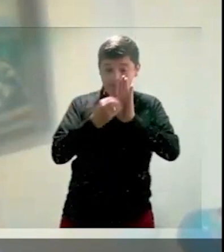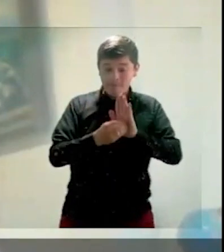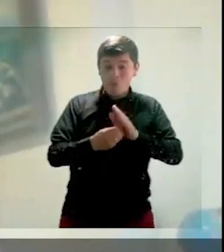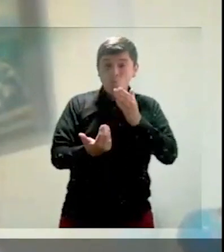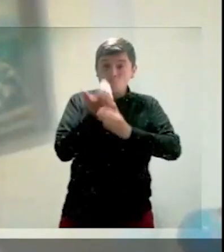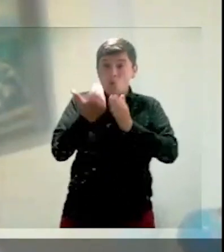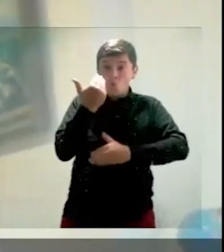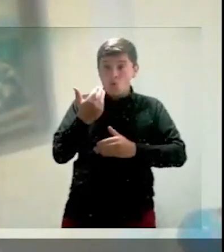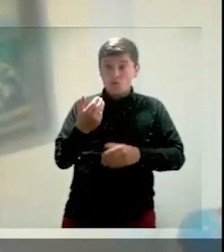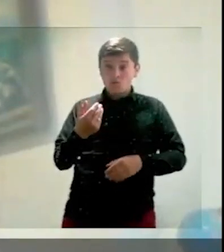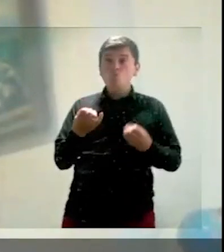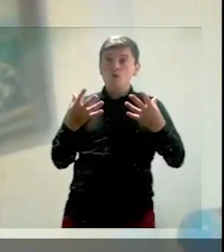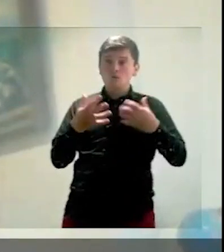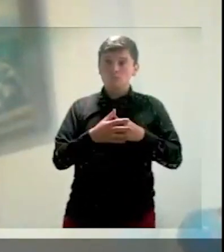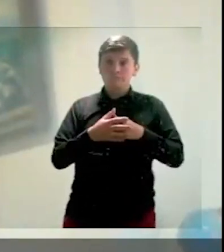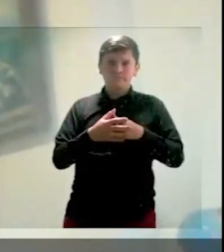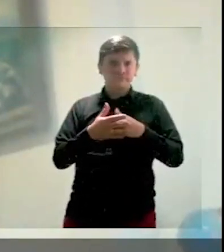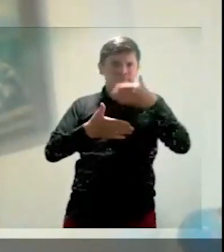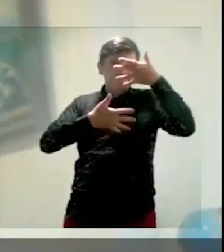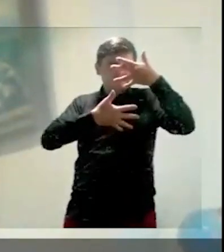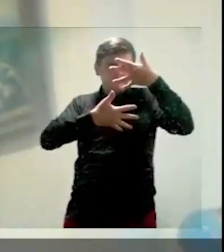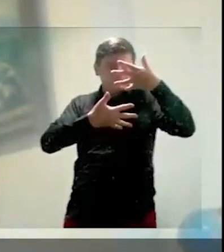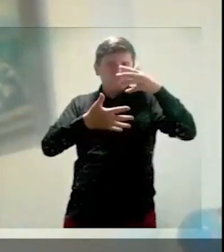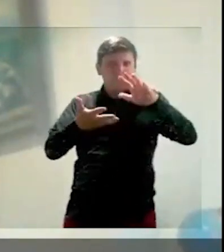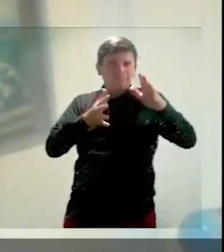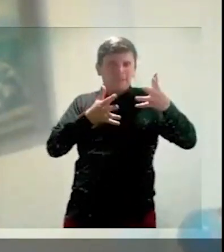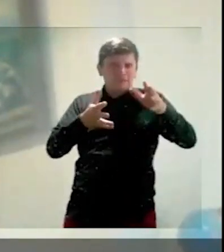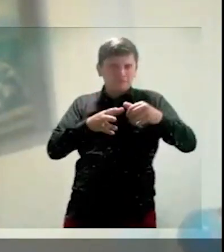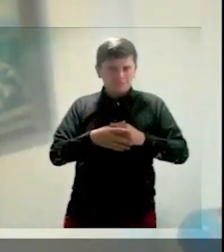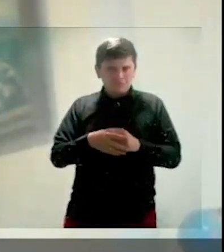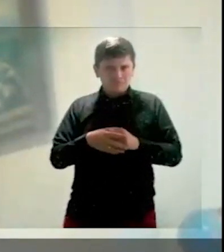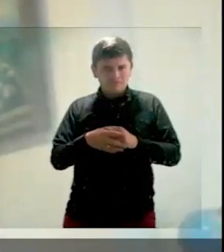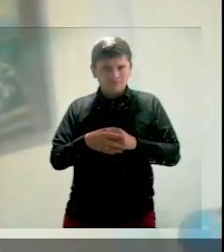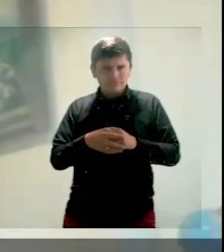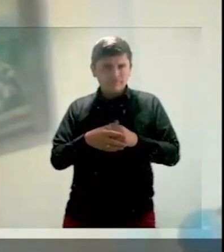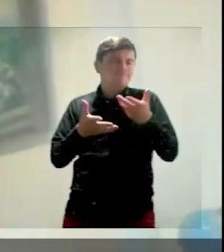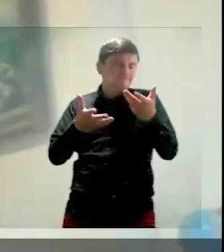un proceso, porque otro de los grandes elementos